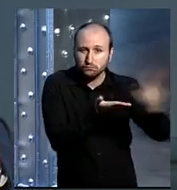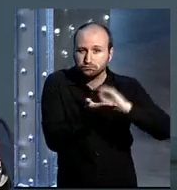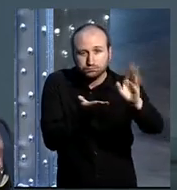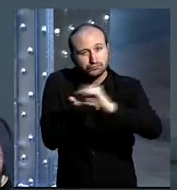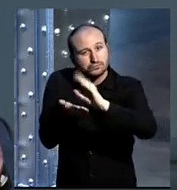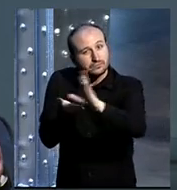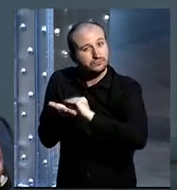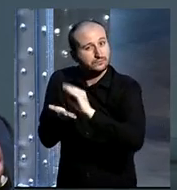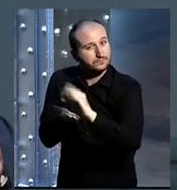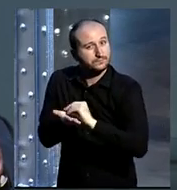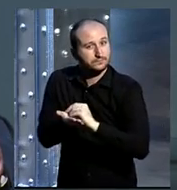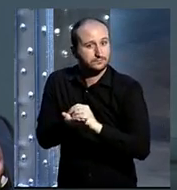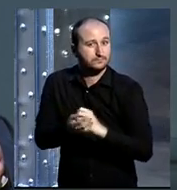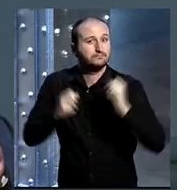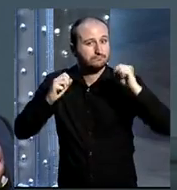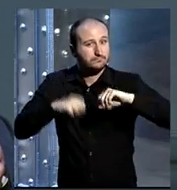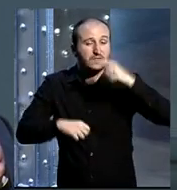y decía